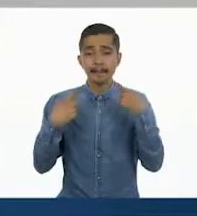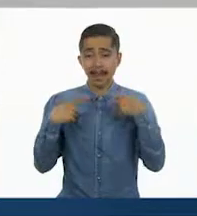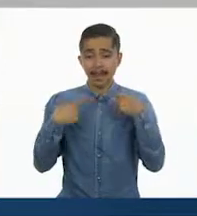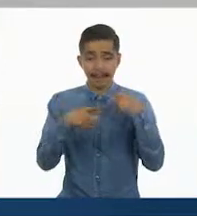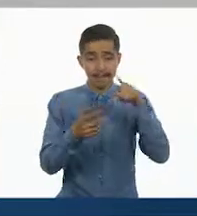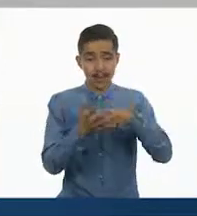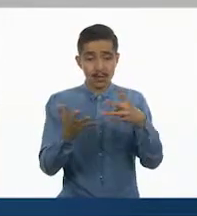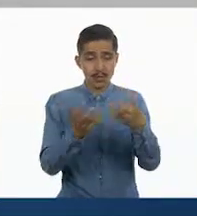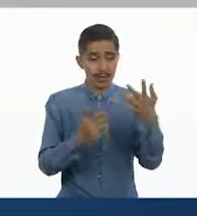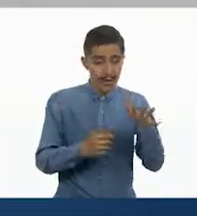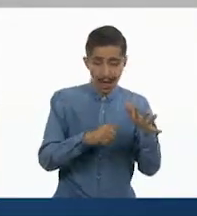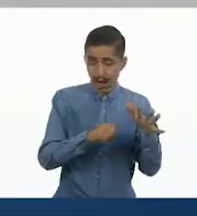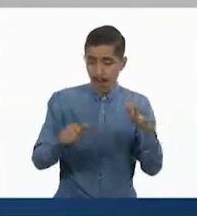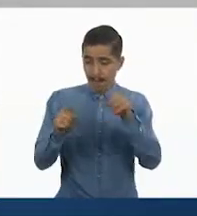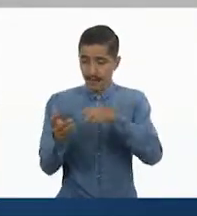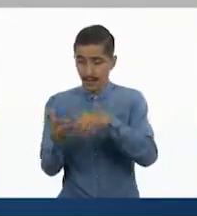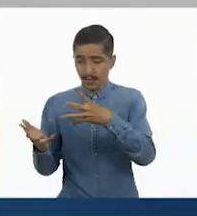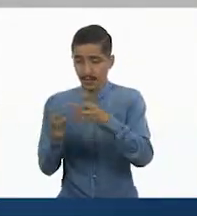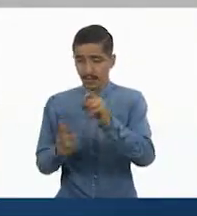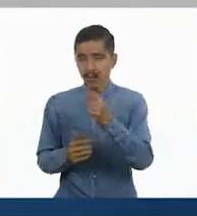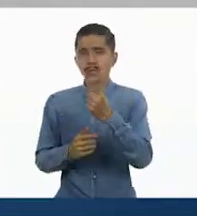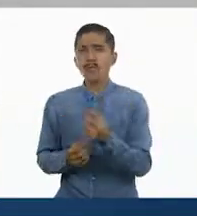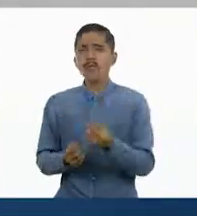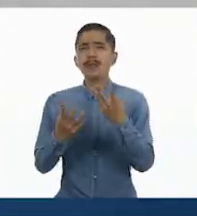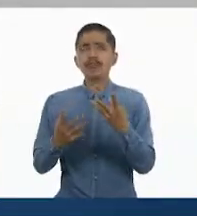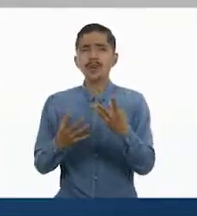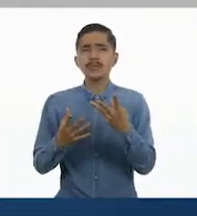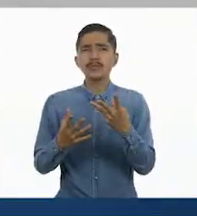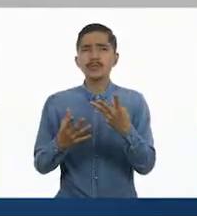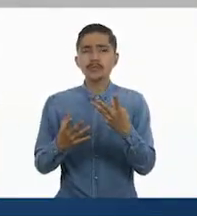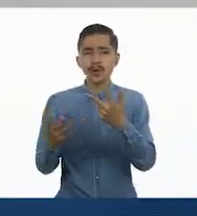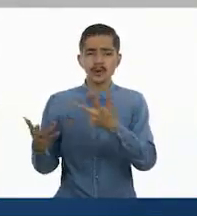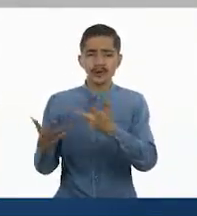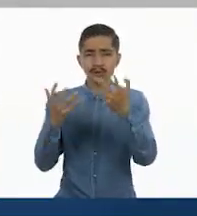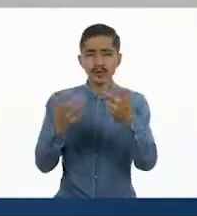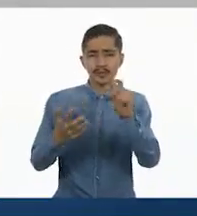hubo en 1910 y 1921 es de